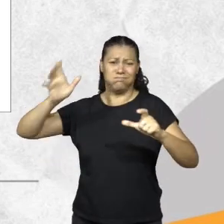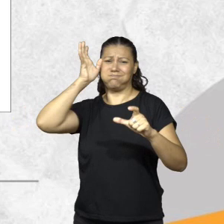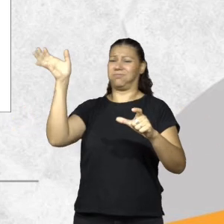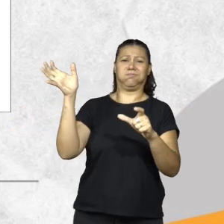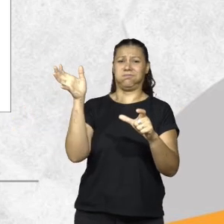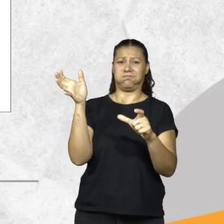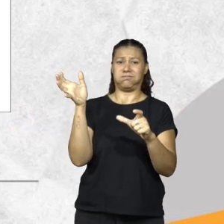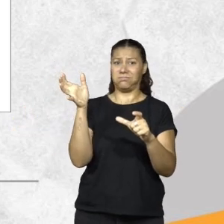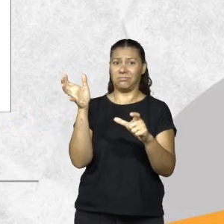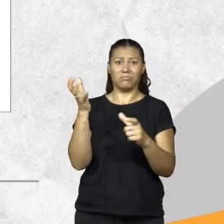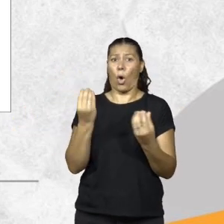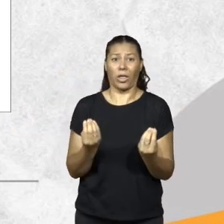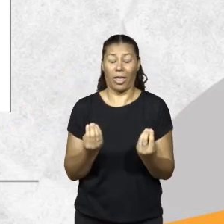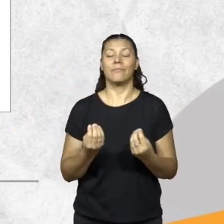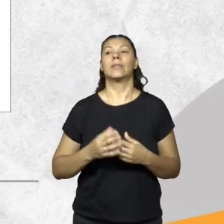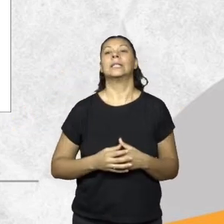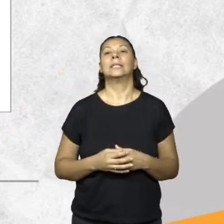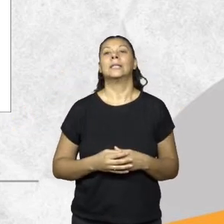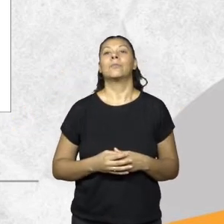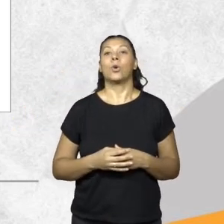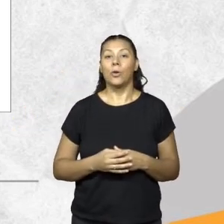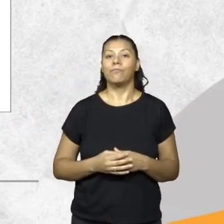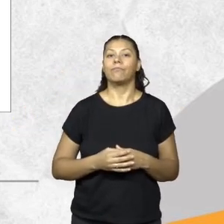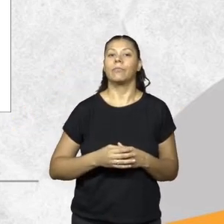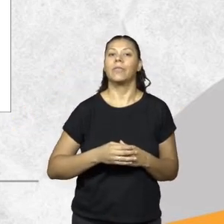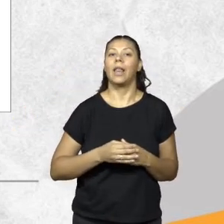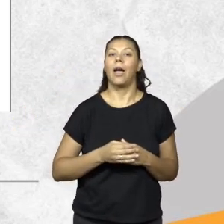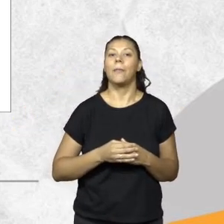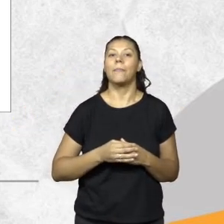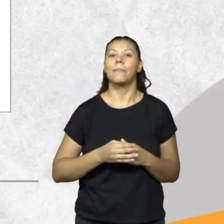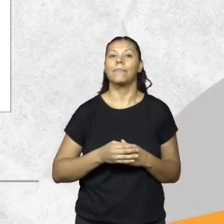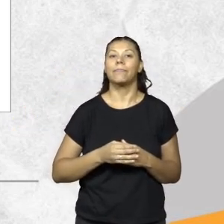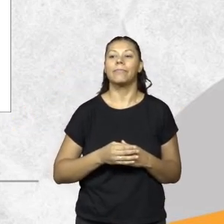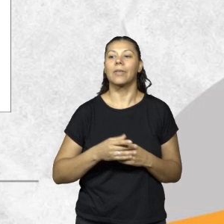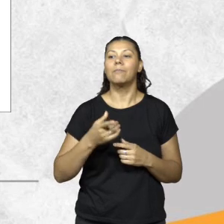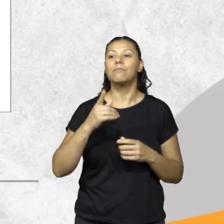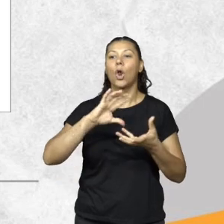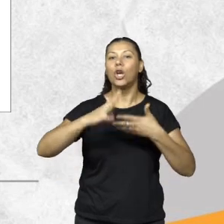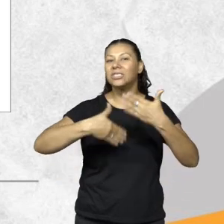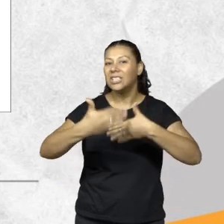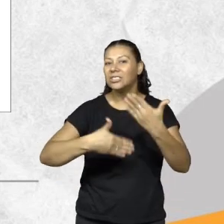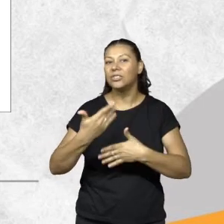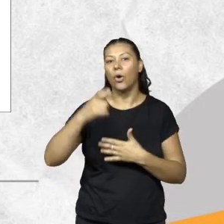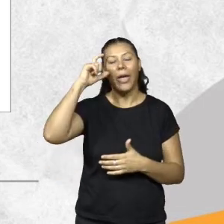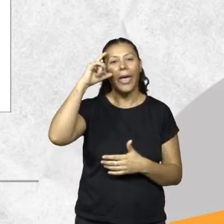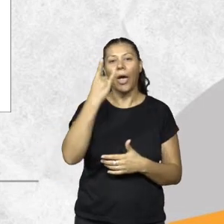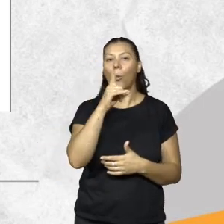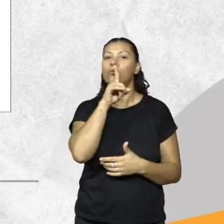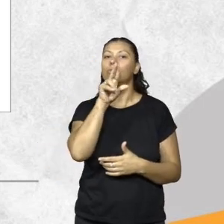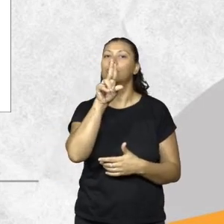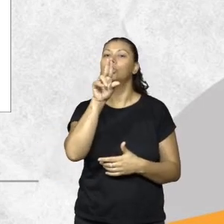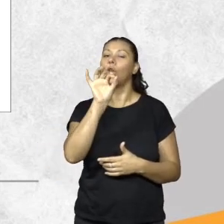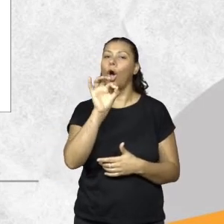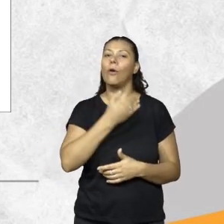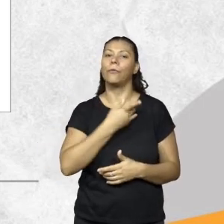cianobacterias la tenemos por un proceso que es la eutrofización, que también es un proceso natural, pero que nosotros